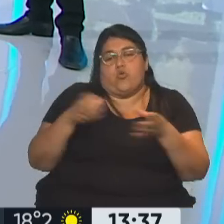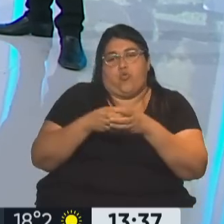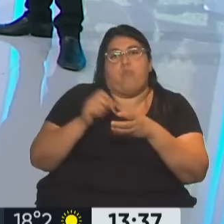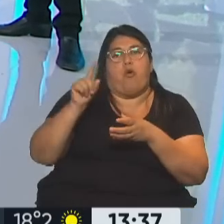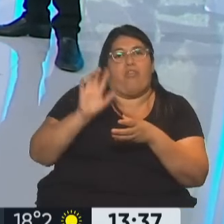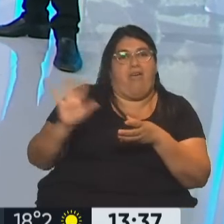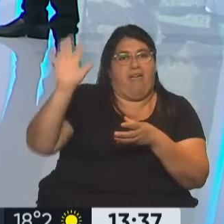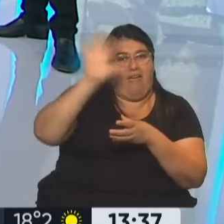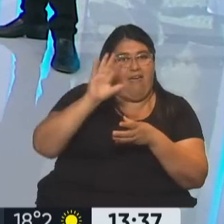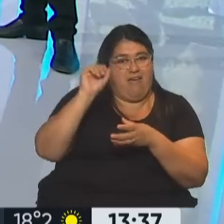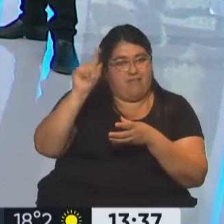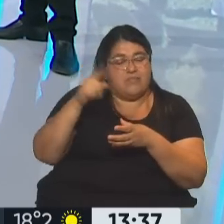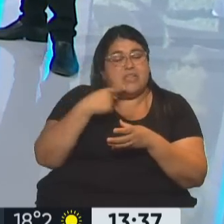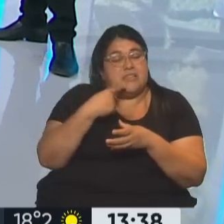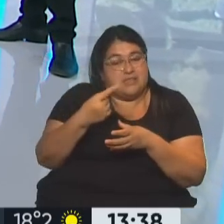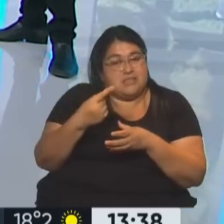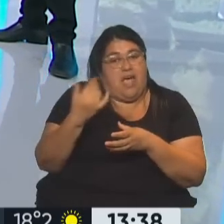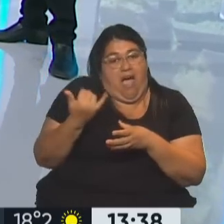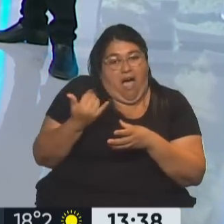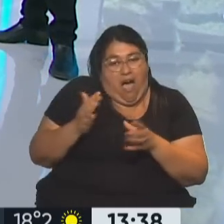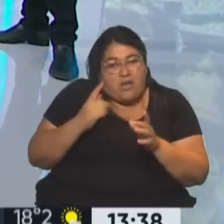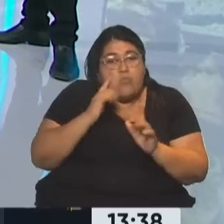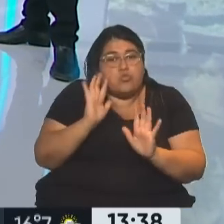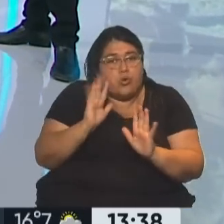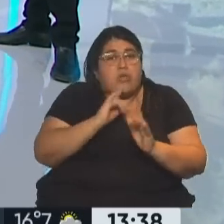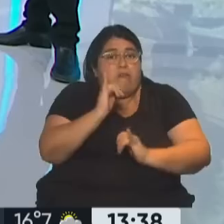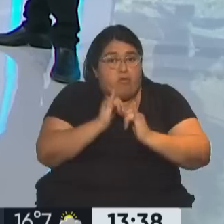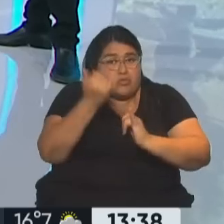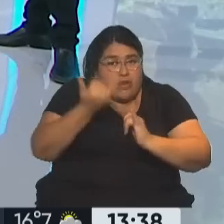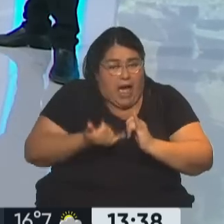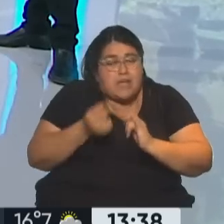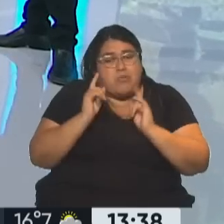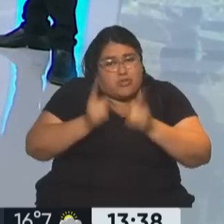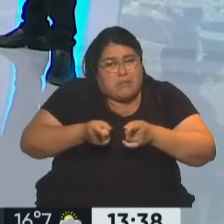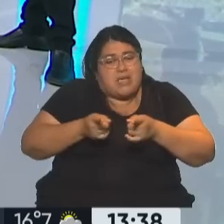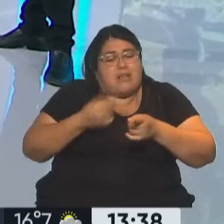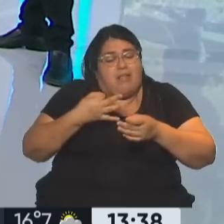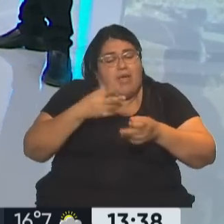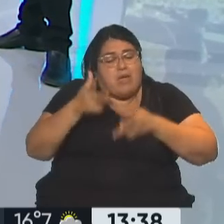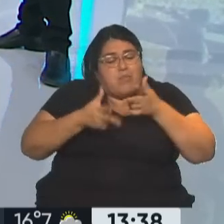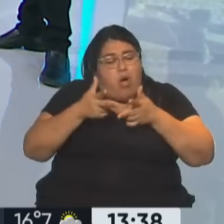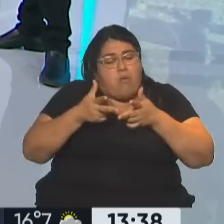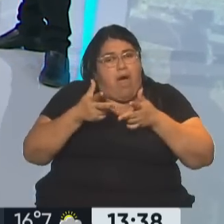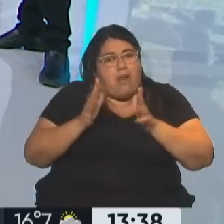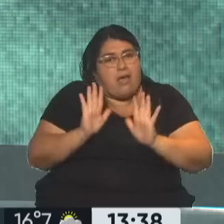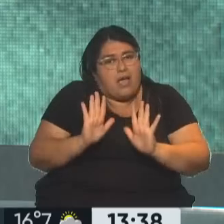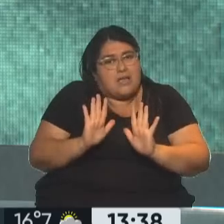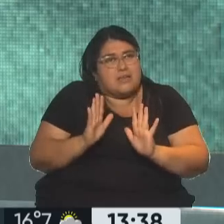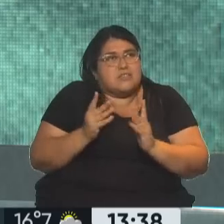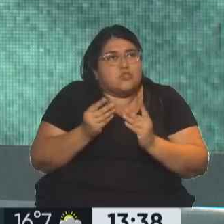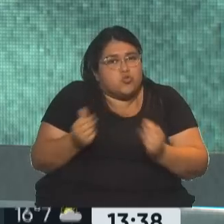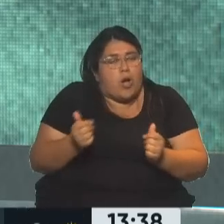tomarlo con pinzas en el sentido de que, bueno, tenemos ciertas fuentes de información, pero tenemos que también intentar ver qué se